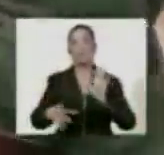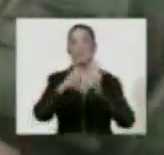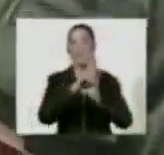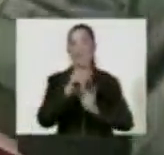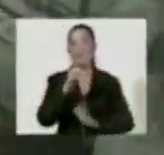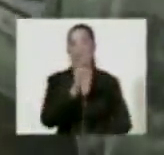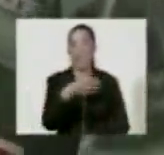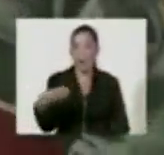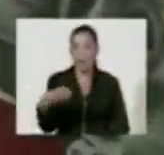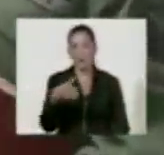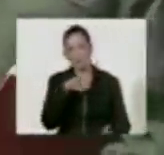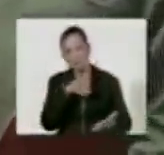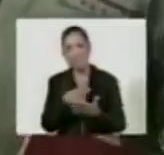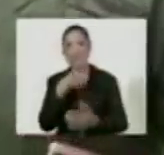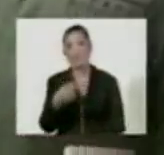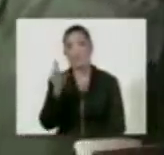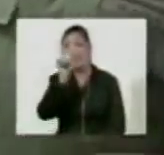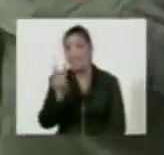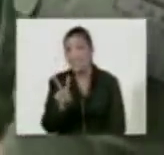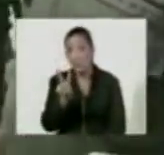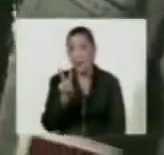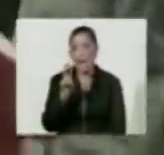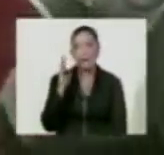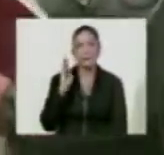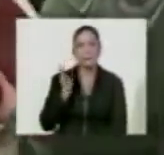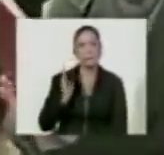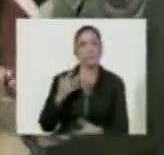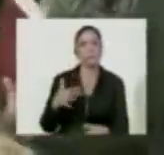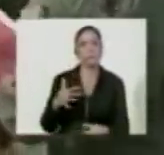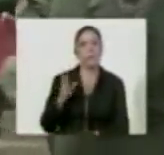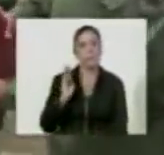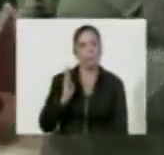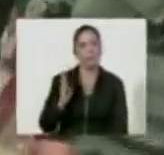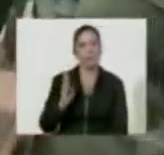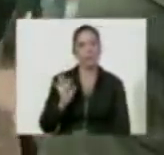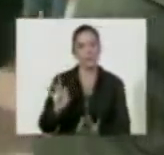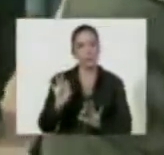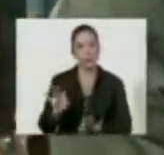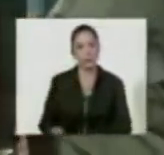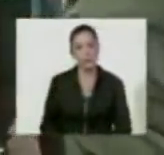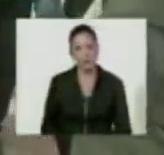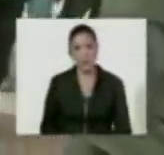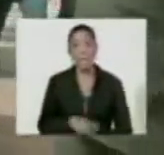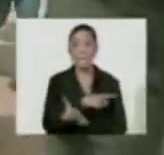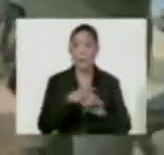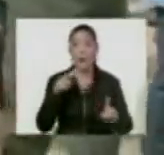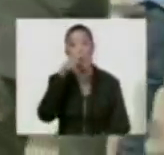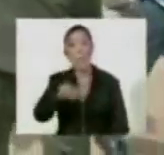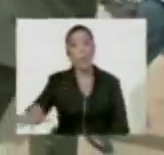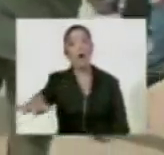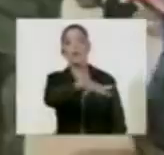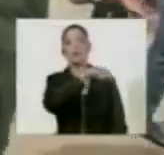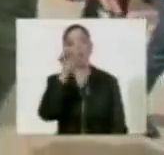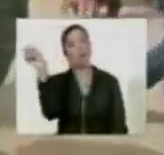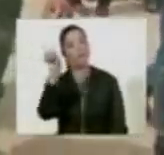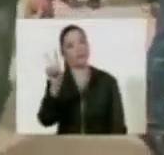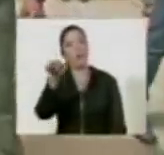que declara a Venezuela como una amenaza inusual y extraordinaria. Y sin embargo, el pueblo venezolano